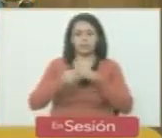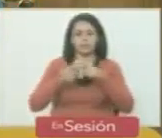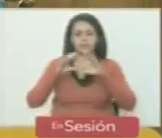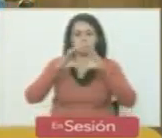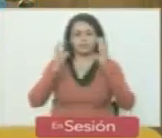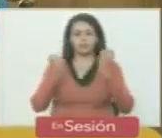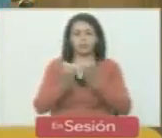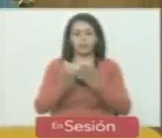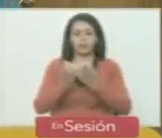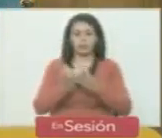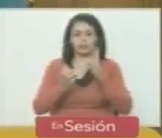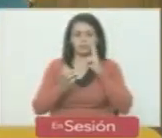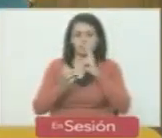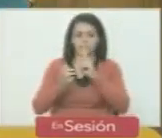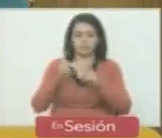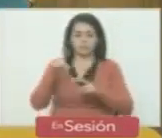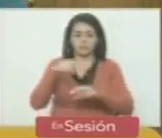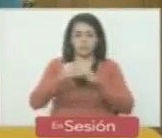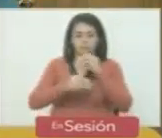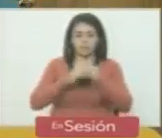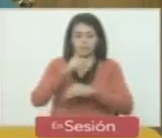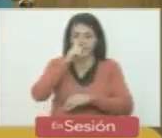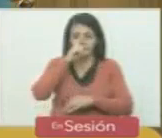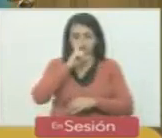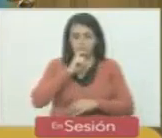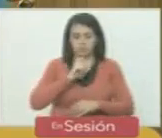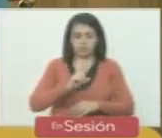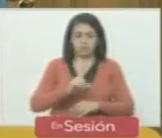Mundo. Así, en el año